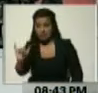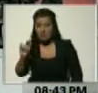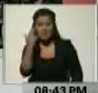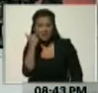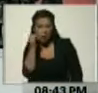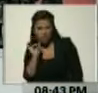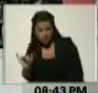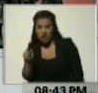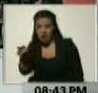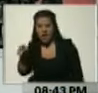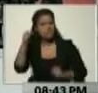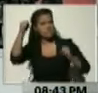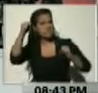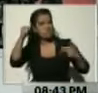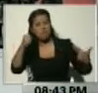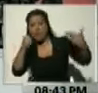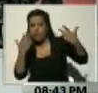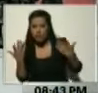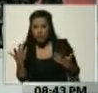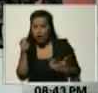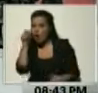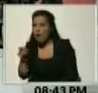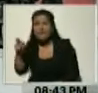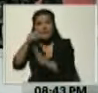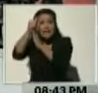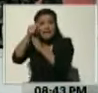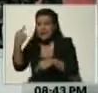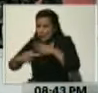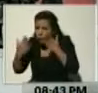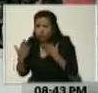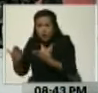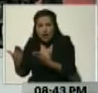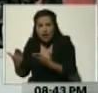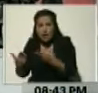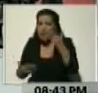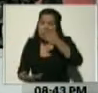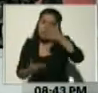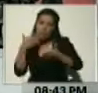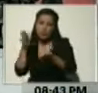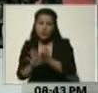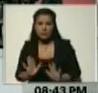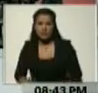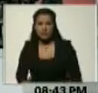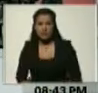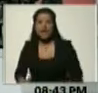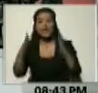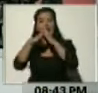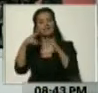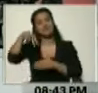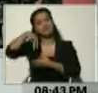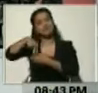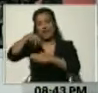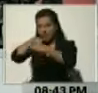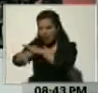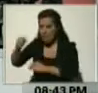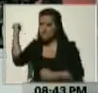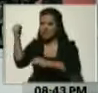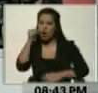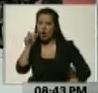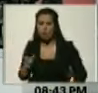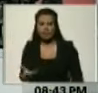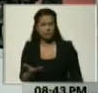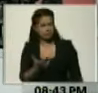tiempo, un revolucionario, lo asesinaron, extrañamente entraron a su casa y lo mataron. Qué cosas, ¿no?